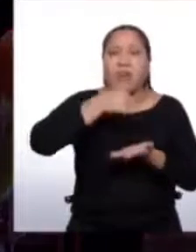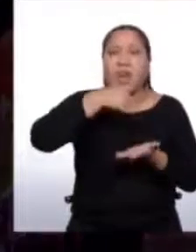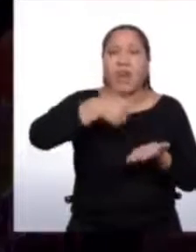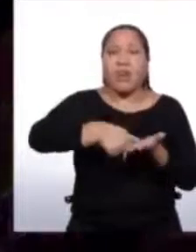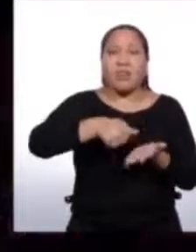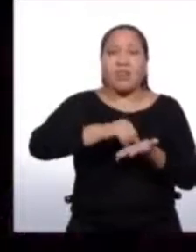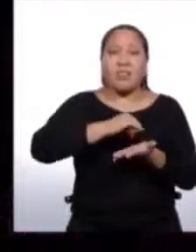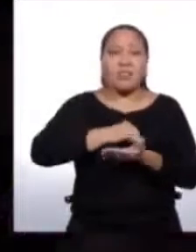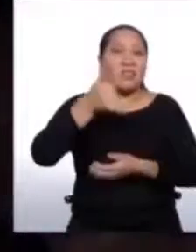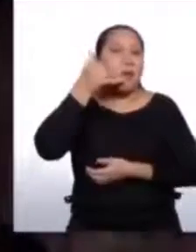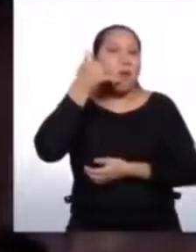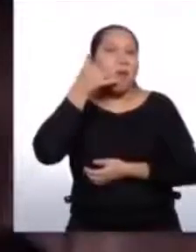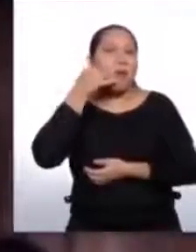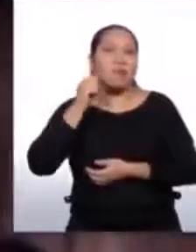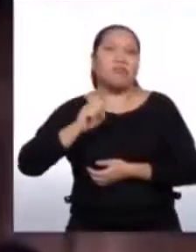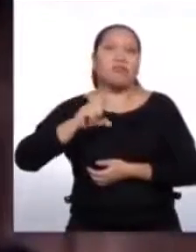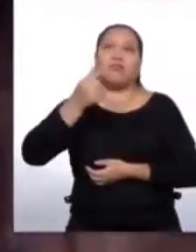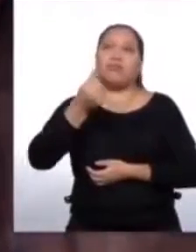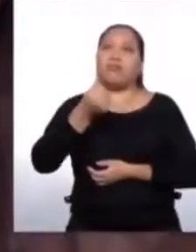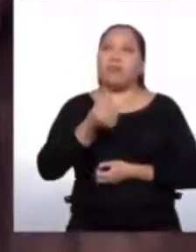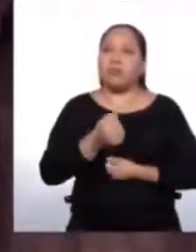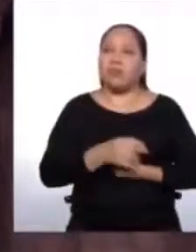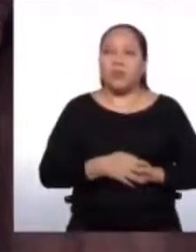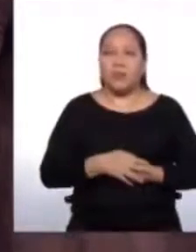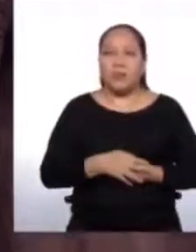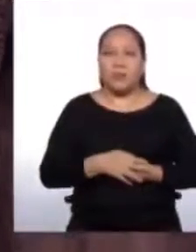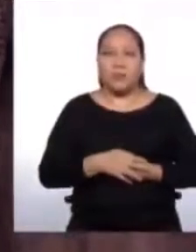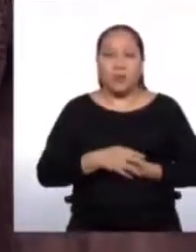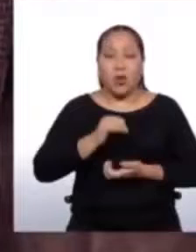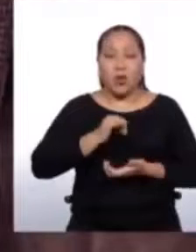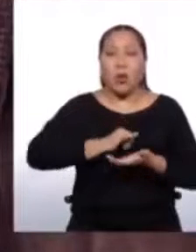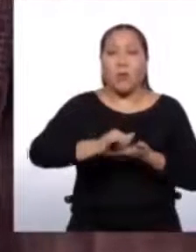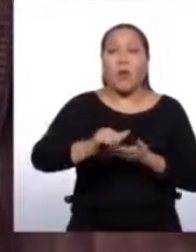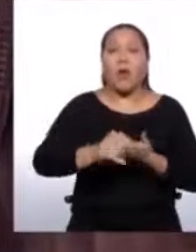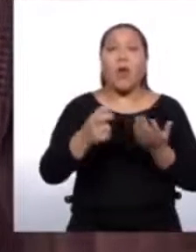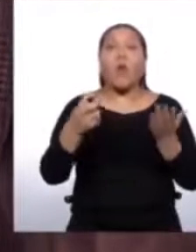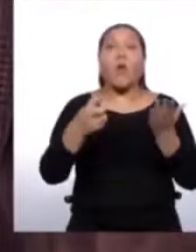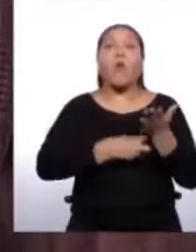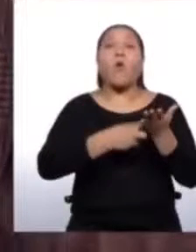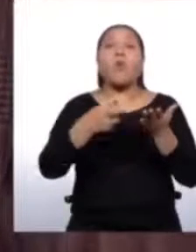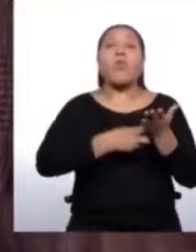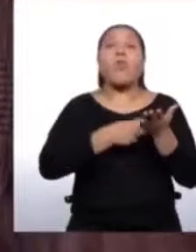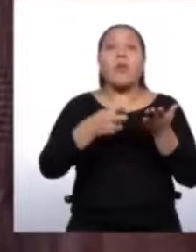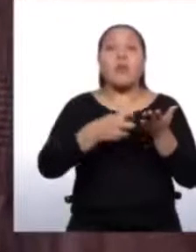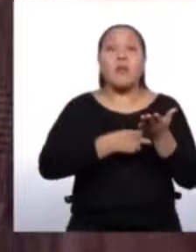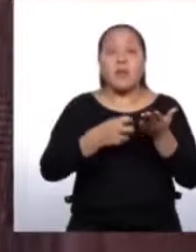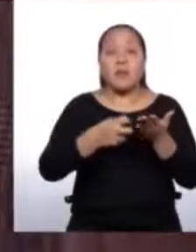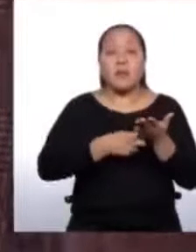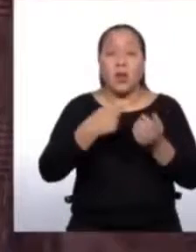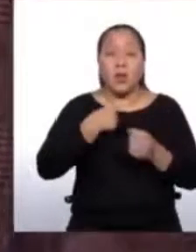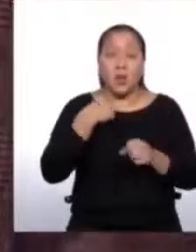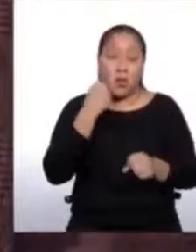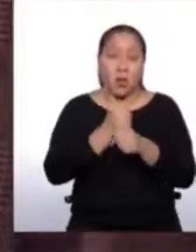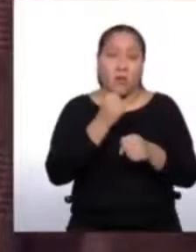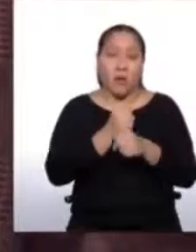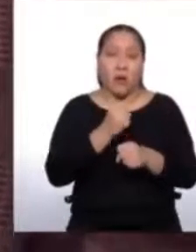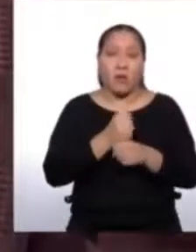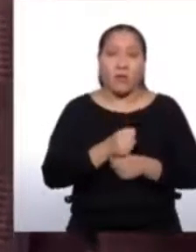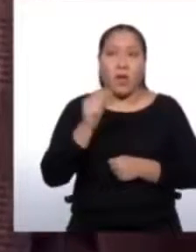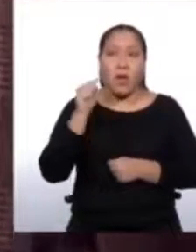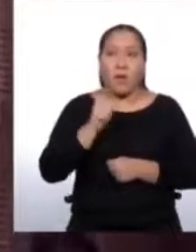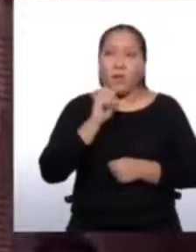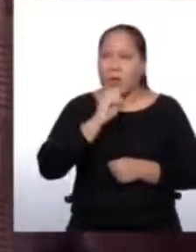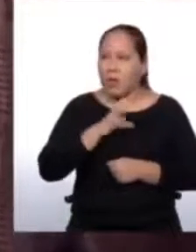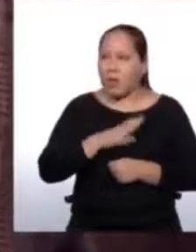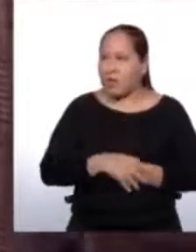caras, entonces lo mandé a una revista en la que yo colaboraba y de la revista me dijeron,